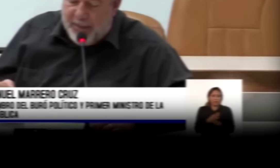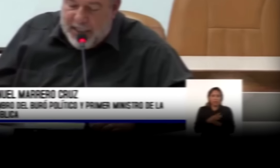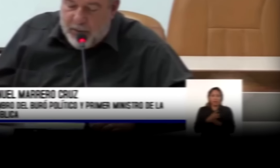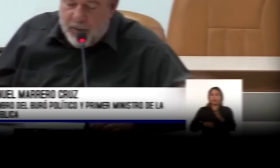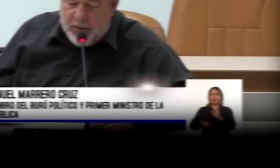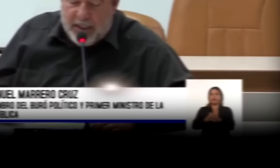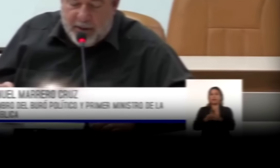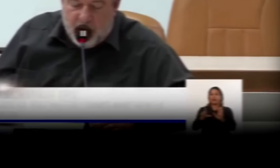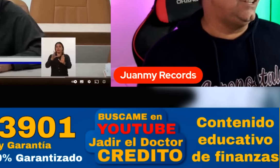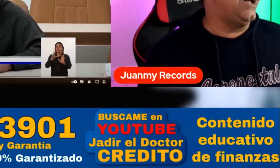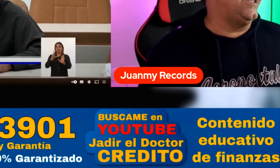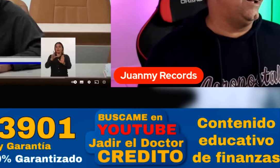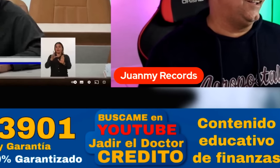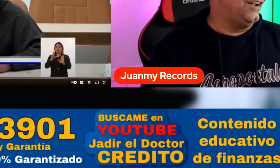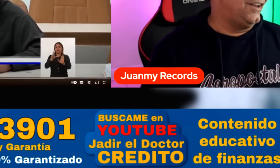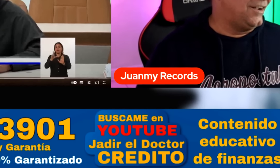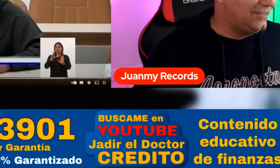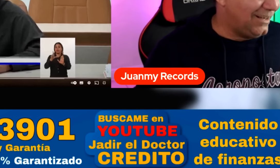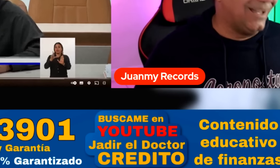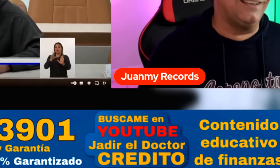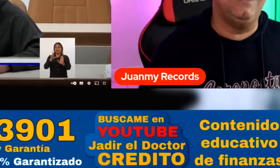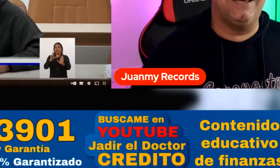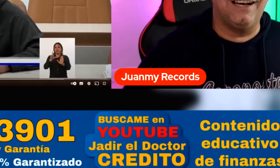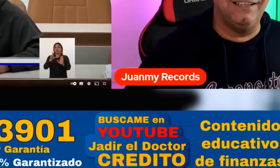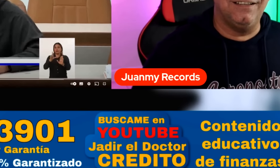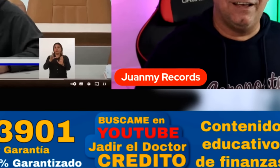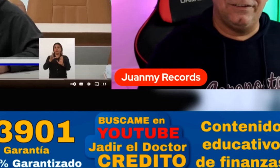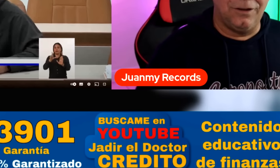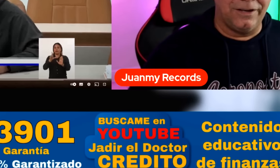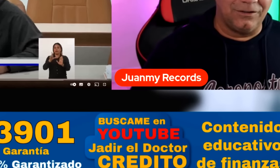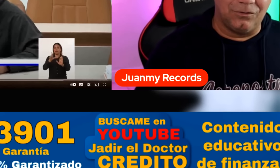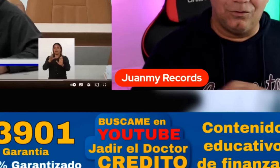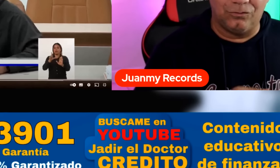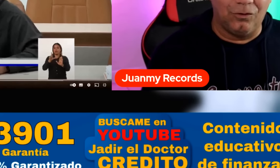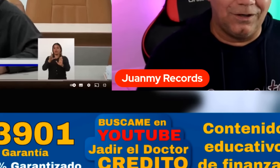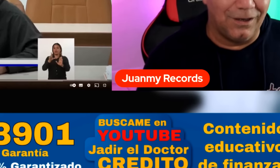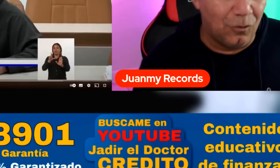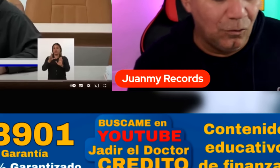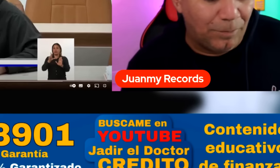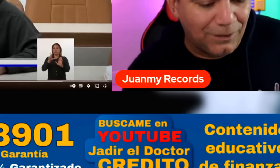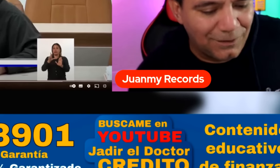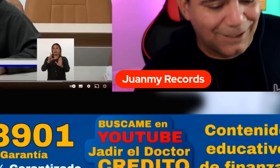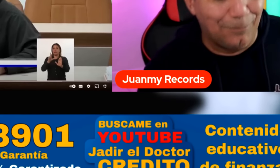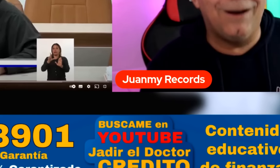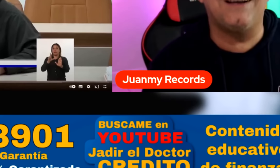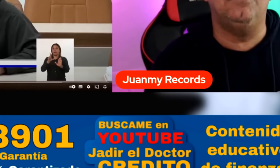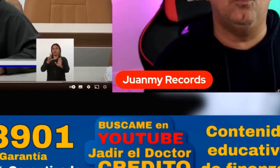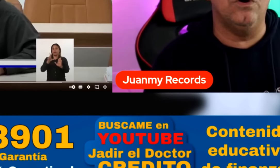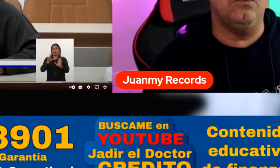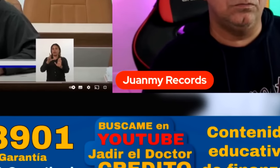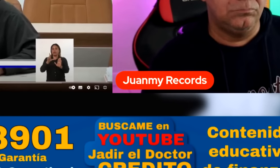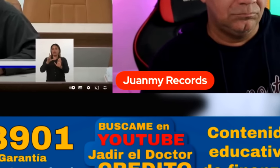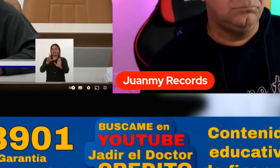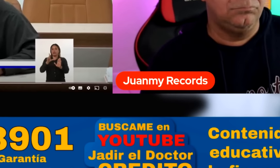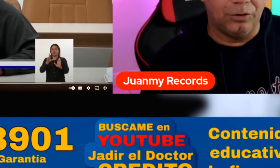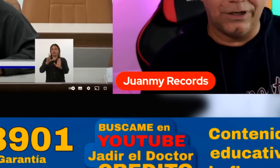materia de ordenamiento ya ya ya ya las ilegalidades sabes que son todas las culpas las paga el